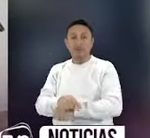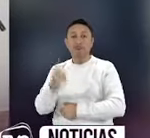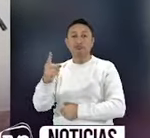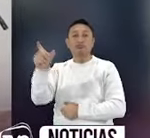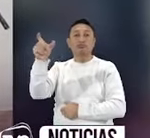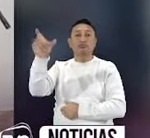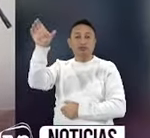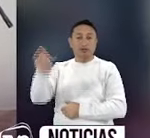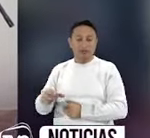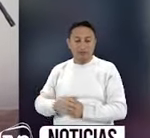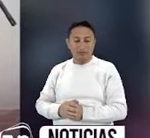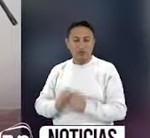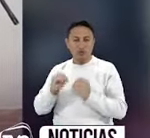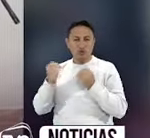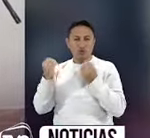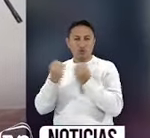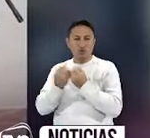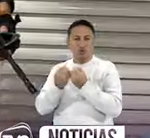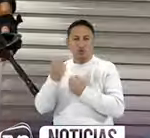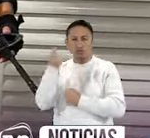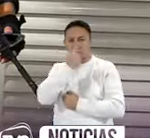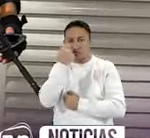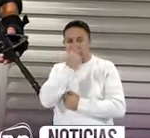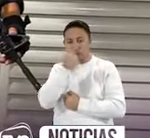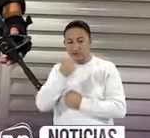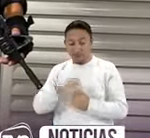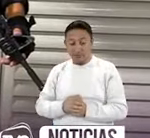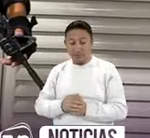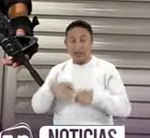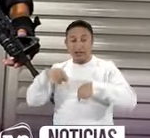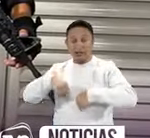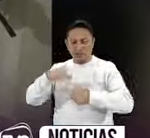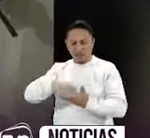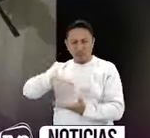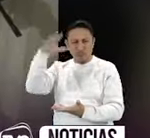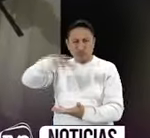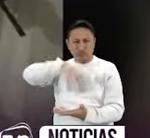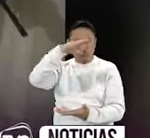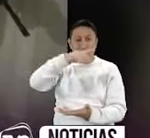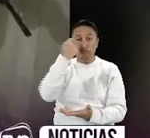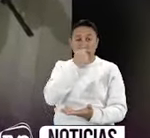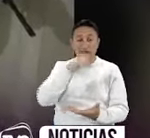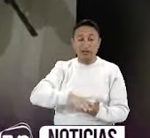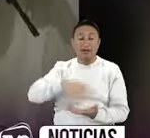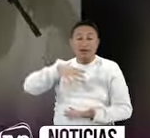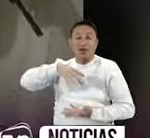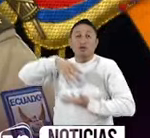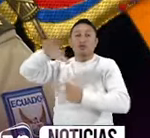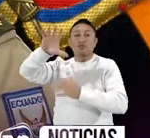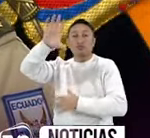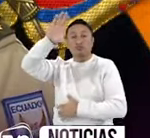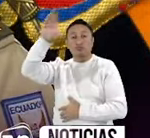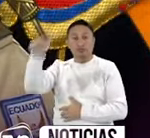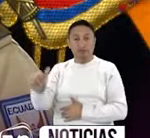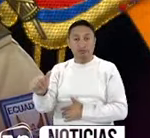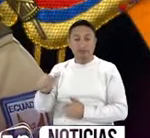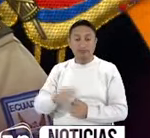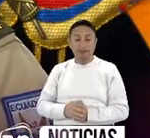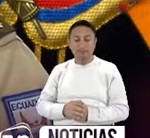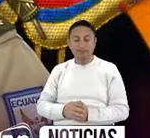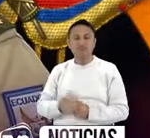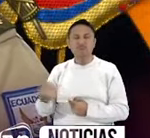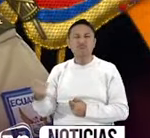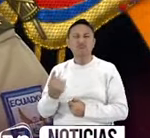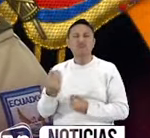una organización narcotraficante dedicada a enviar grandes cargamentos de cocaína con destino a África. Y para lo cual utilizaban